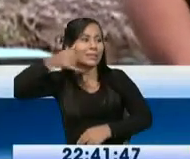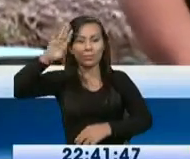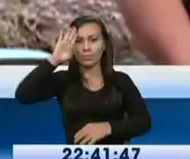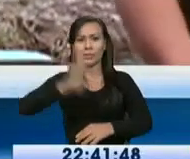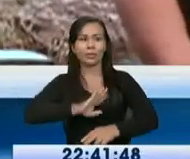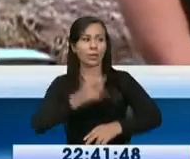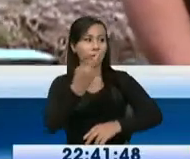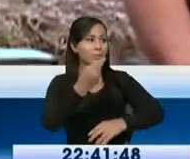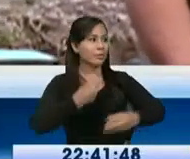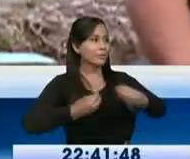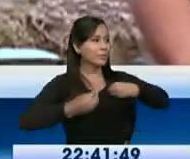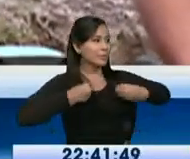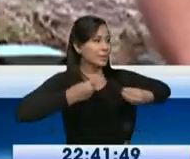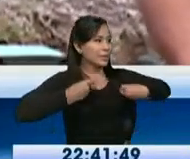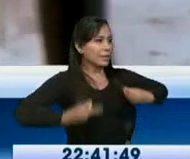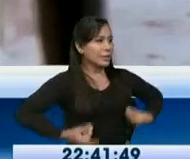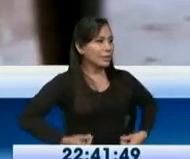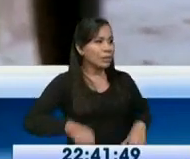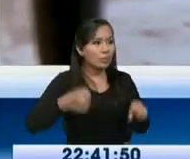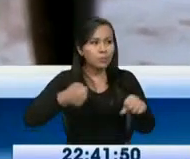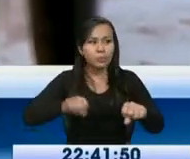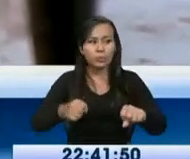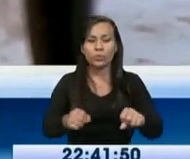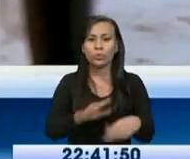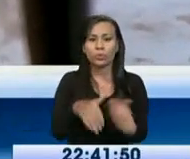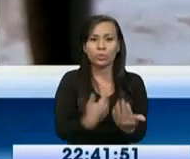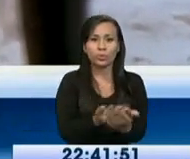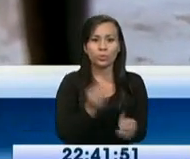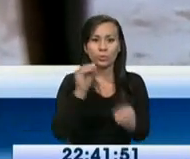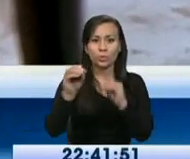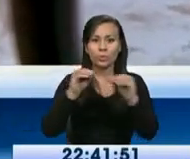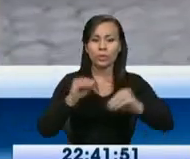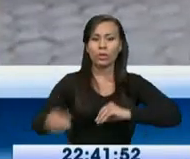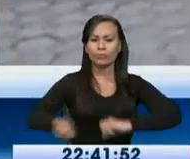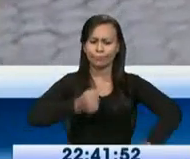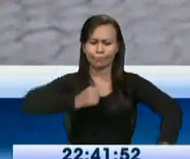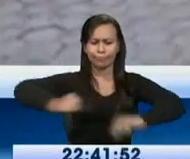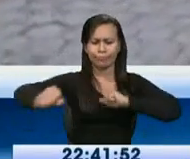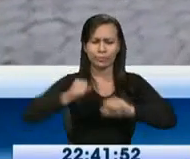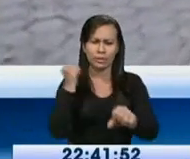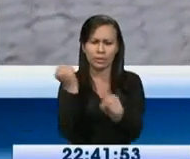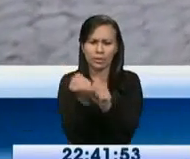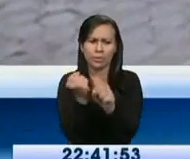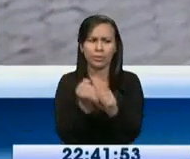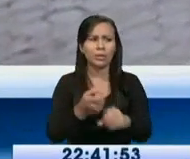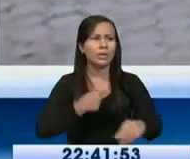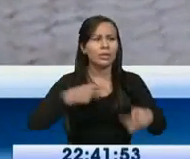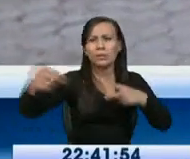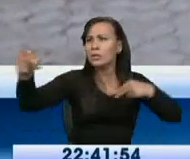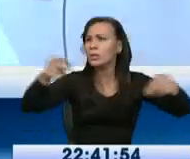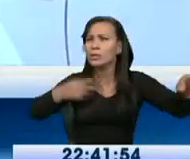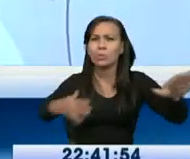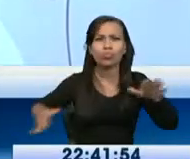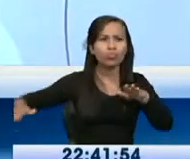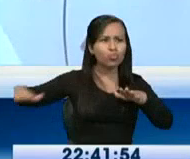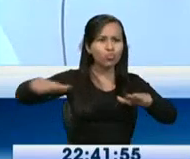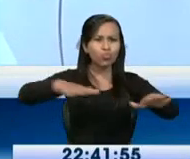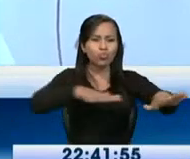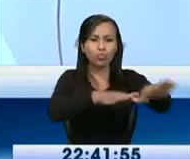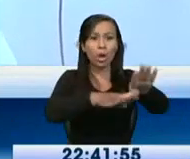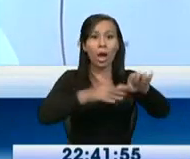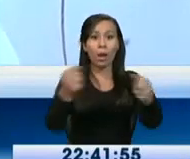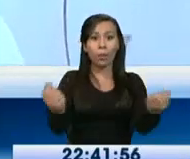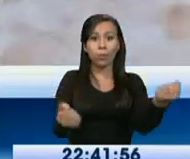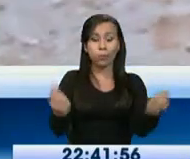de los 2 vehículos y la motocicleta, los uniformados armaron el operativo, cerrando algunas salidas. De pronto, uno de los